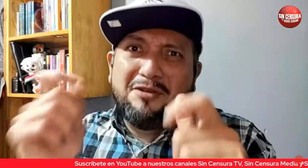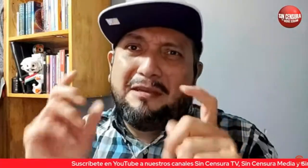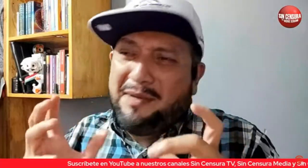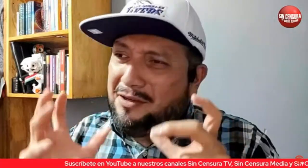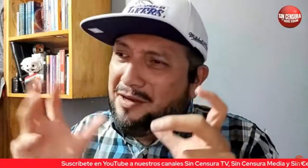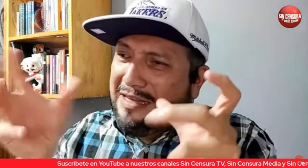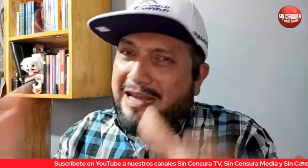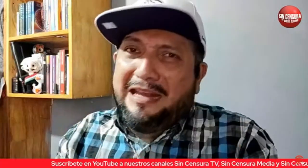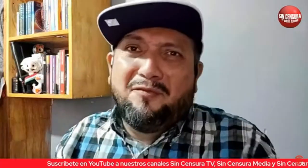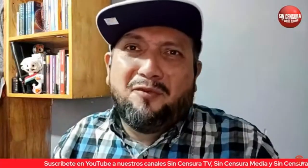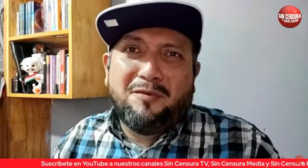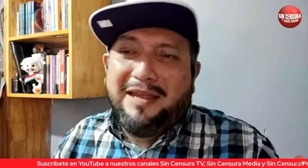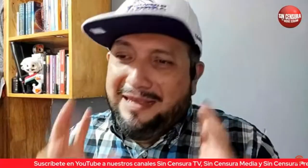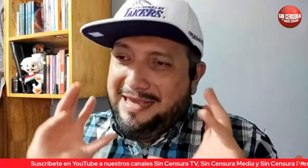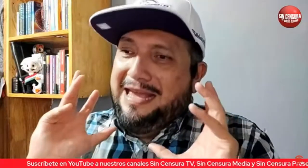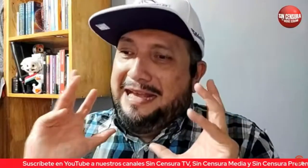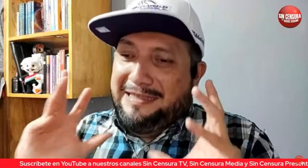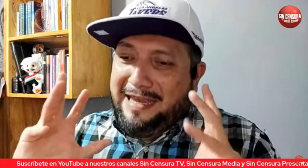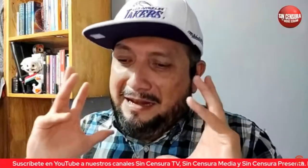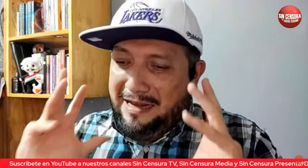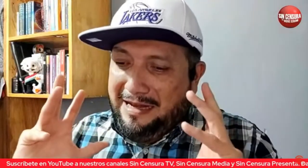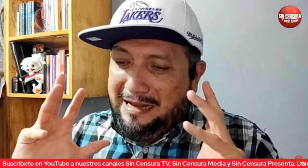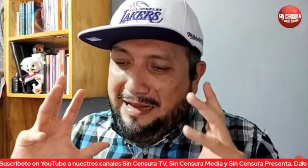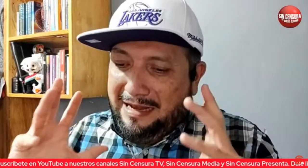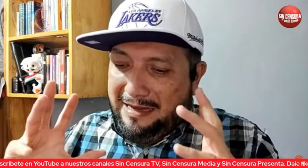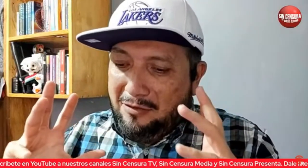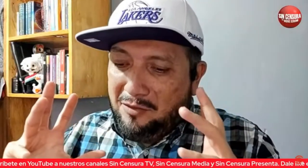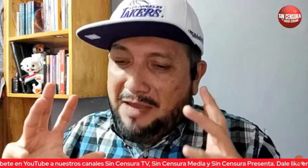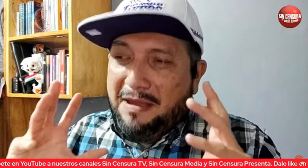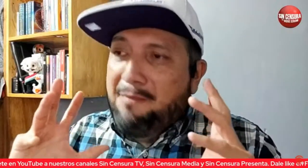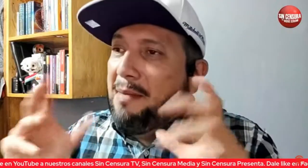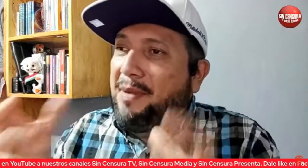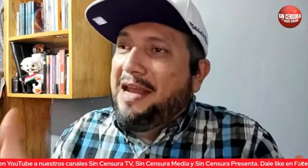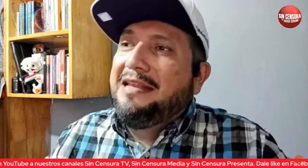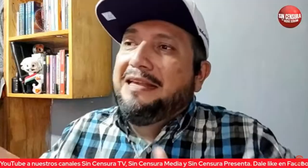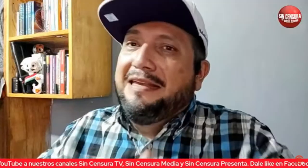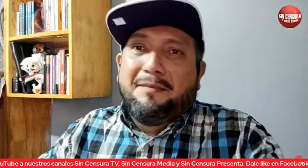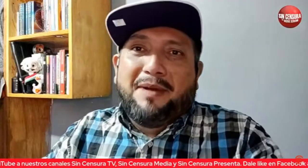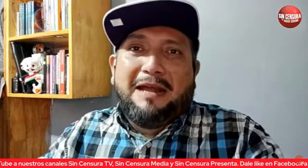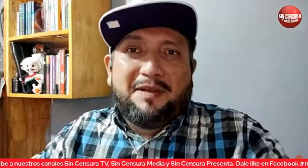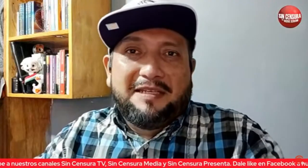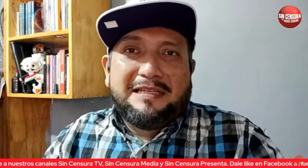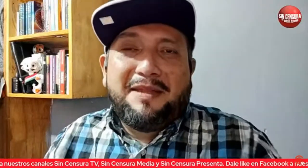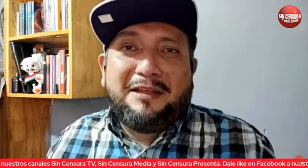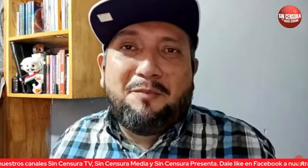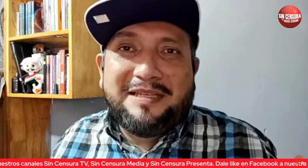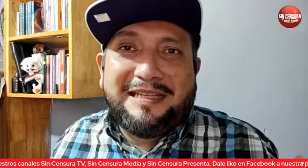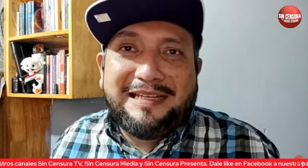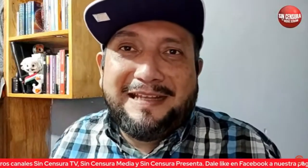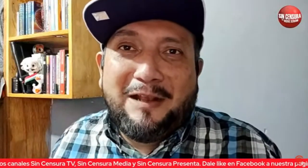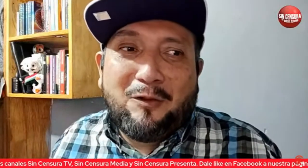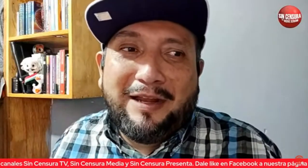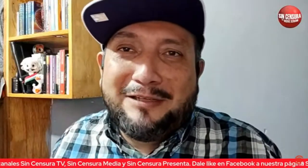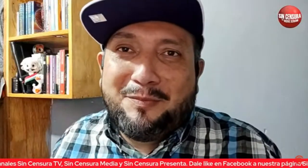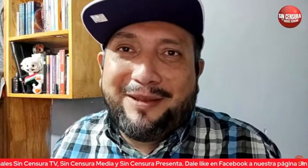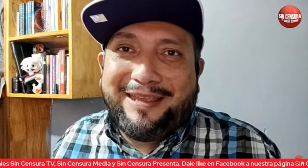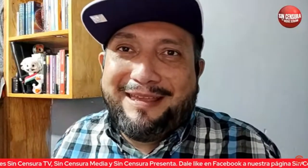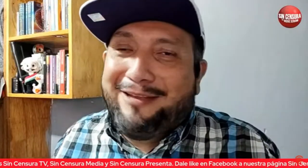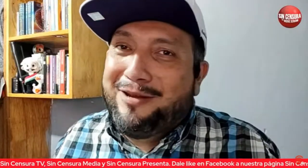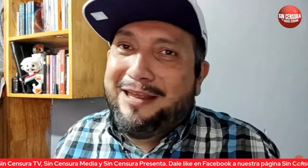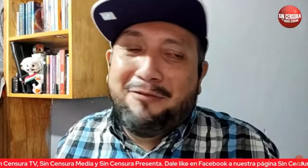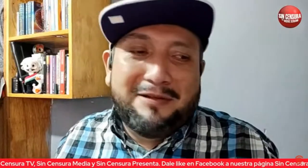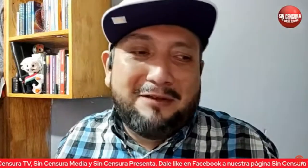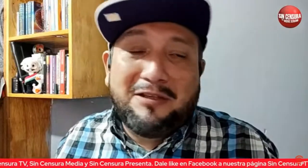son los primeros que empezaron a entregar el informe así ¿cómo se llama? En papel, para precisamente no presentarse en el Congreso,